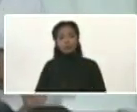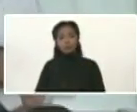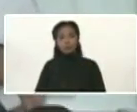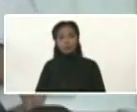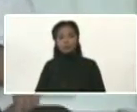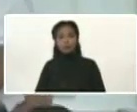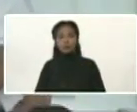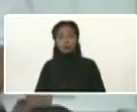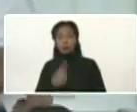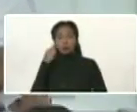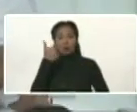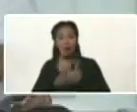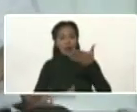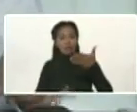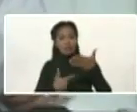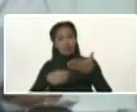Aquí tengo la lista de los militares.